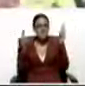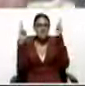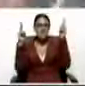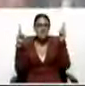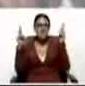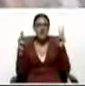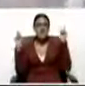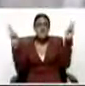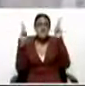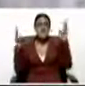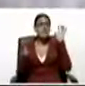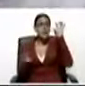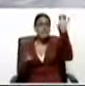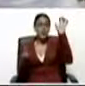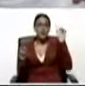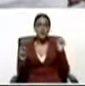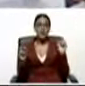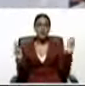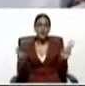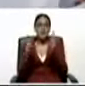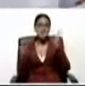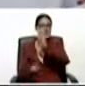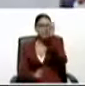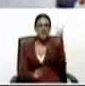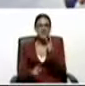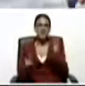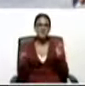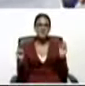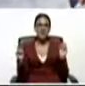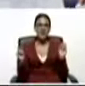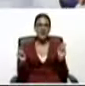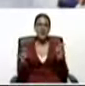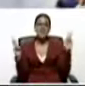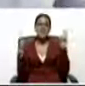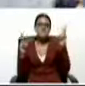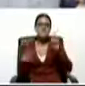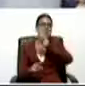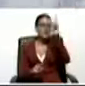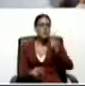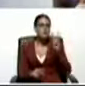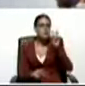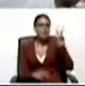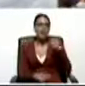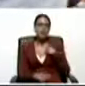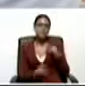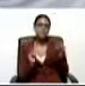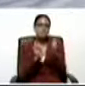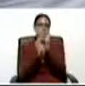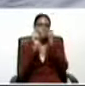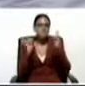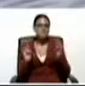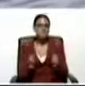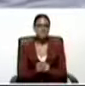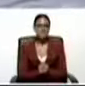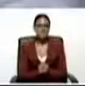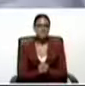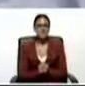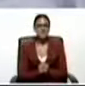viva la patria, que viva Venezuela, mi patria querida. ¡Viva Venezuela!